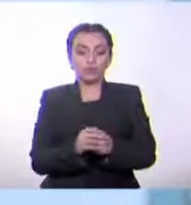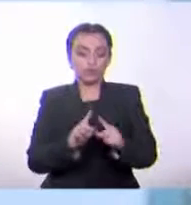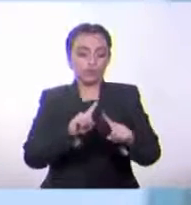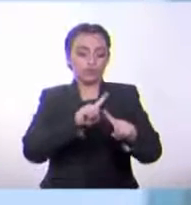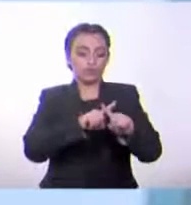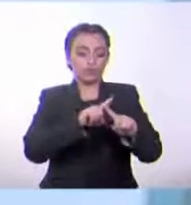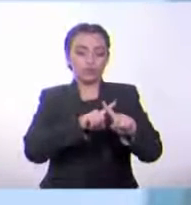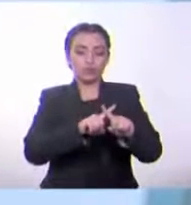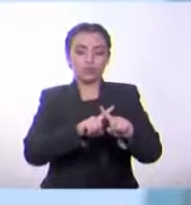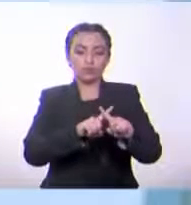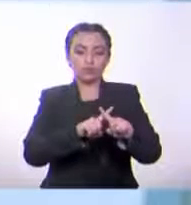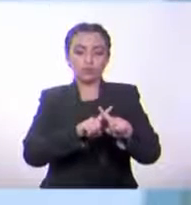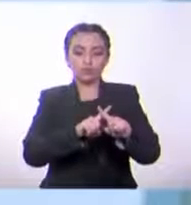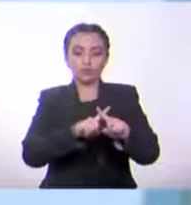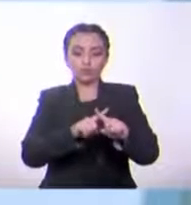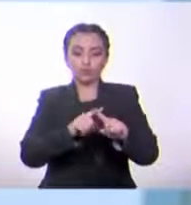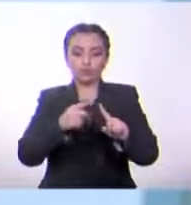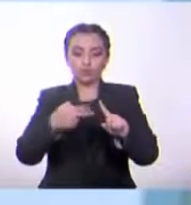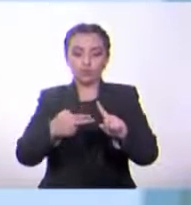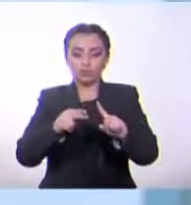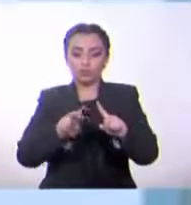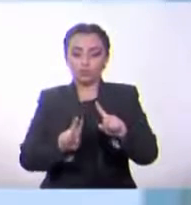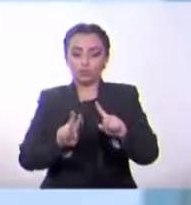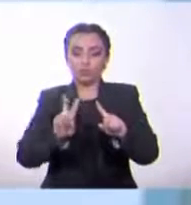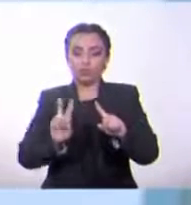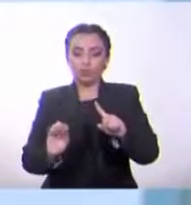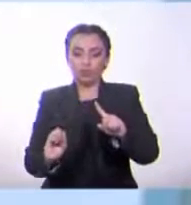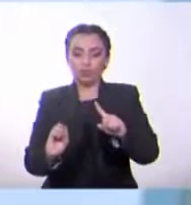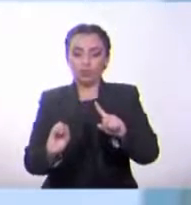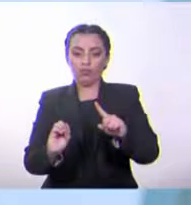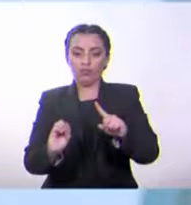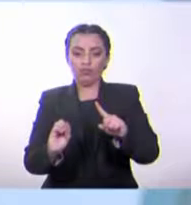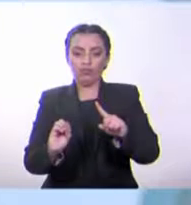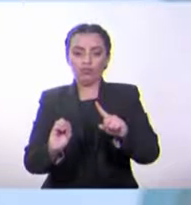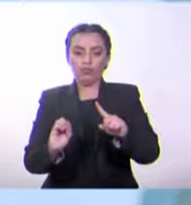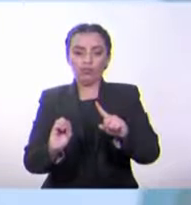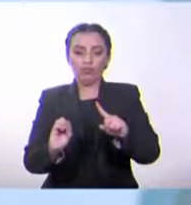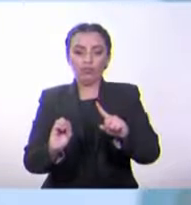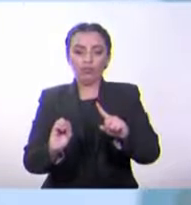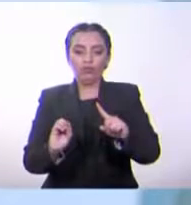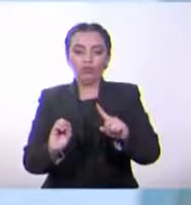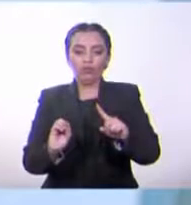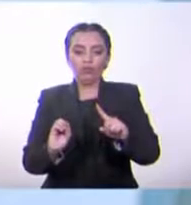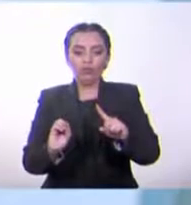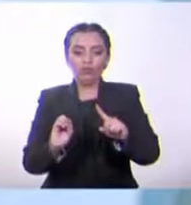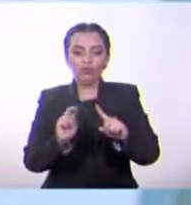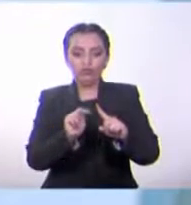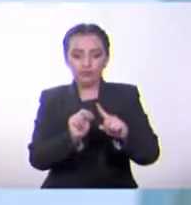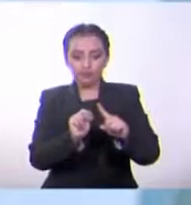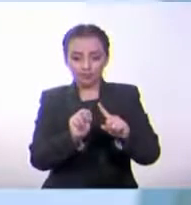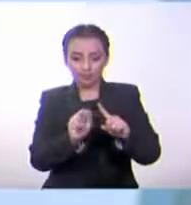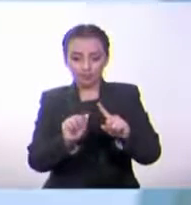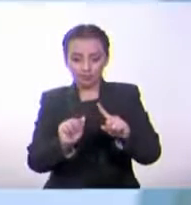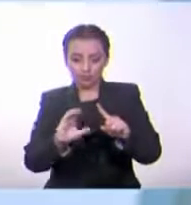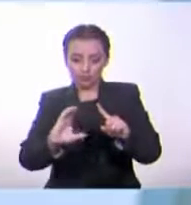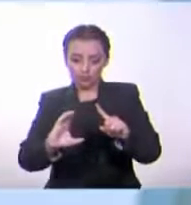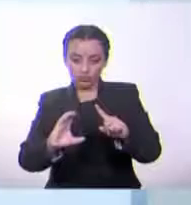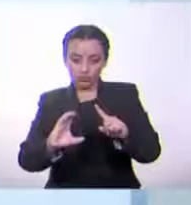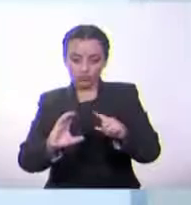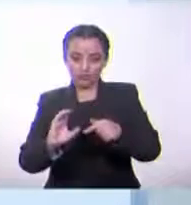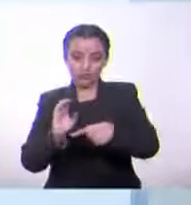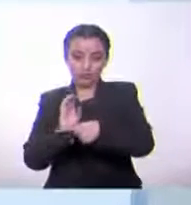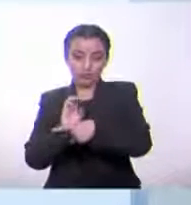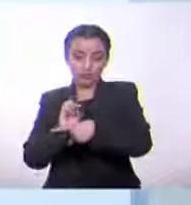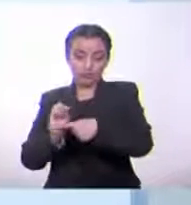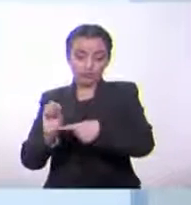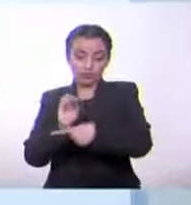sodio tenemos que es moles de soluto, 0.05 mol, entre